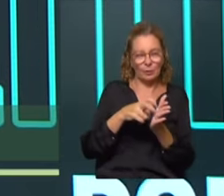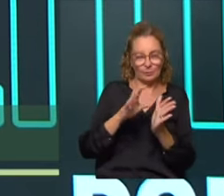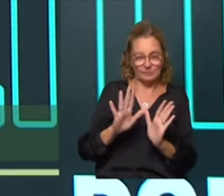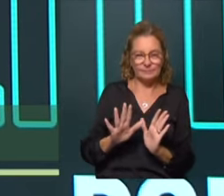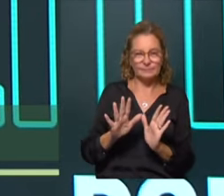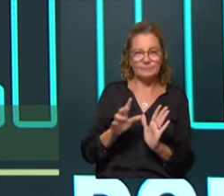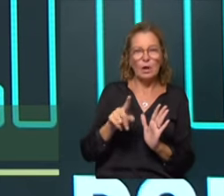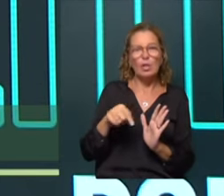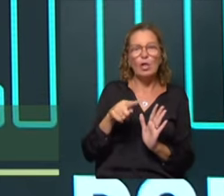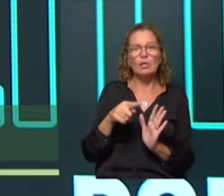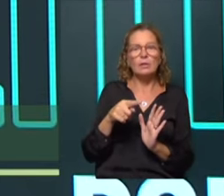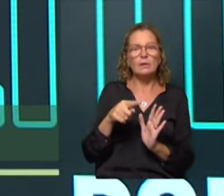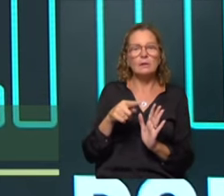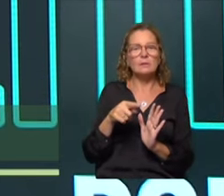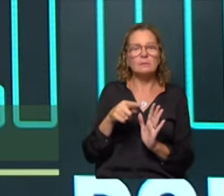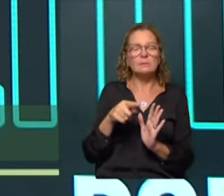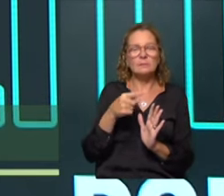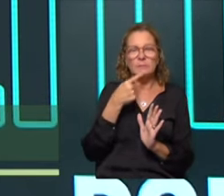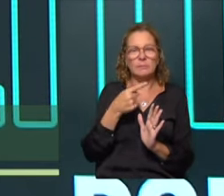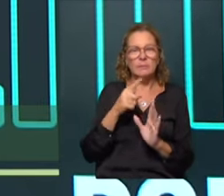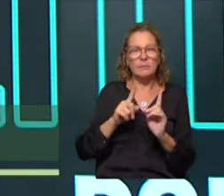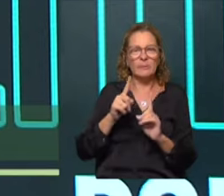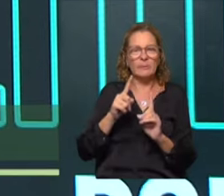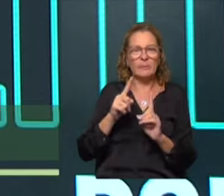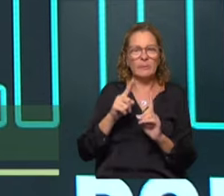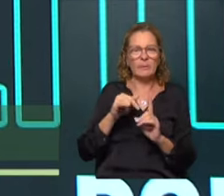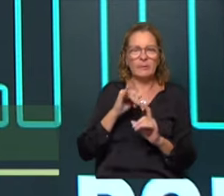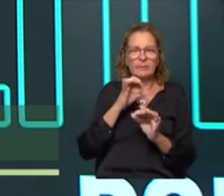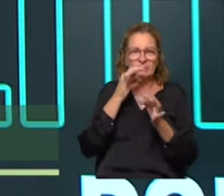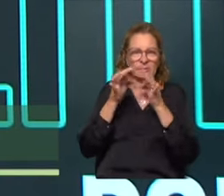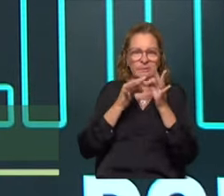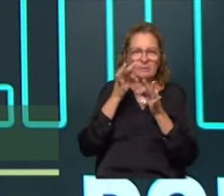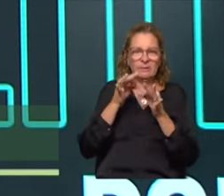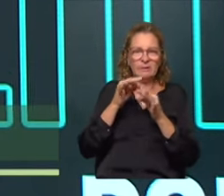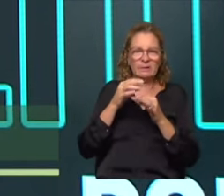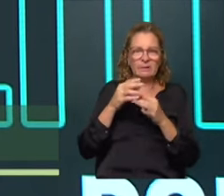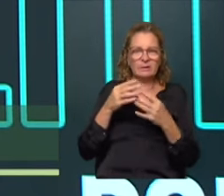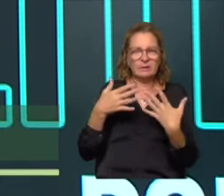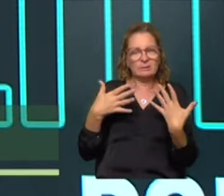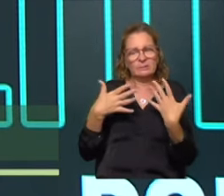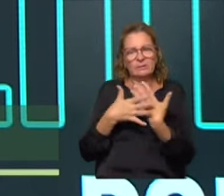¿No? Es decir, donde hizo algún tipo de mención al dolor que